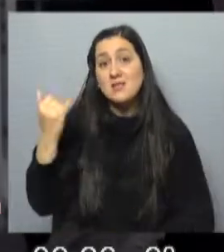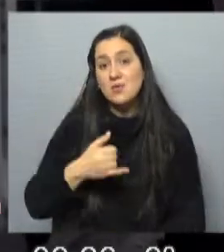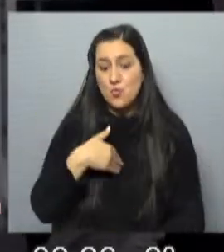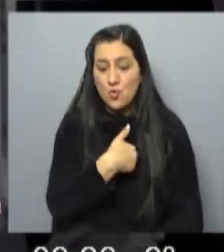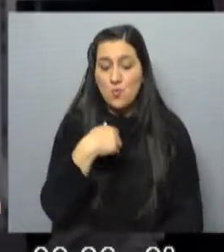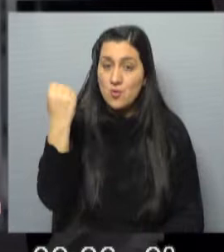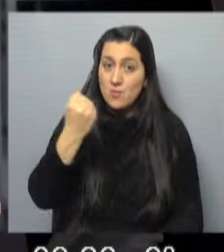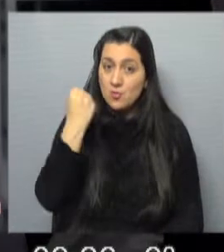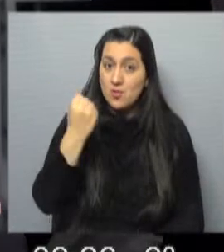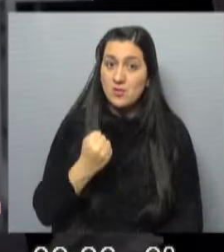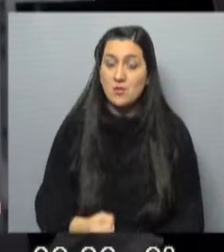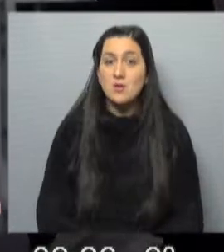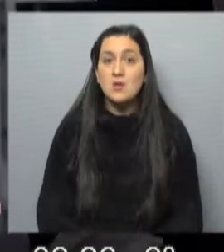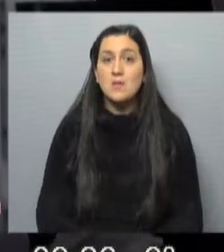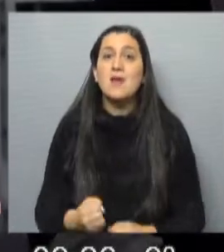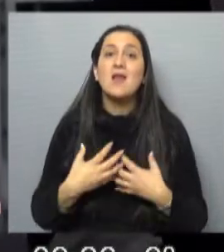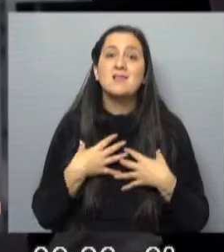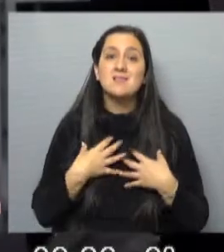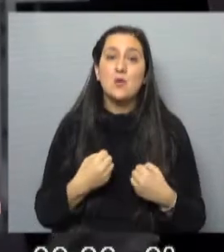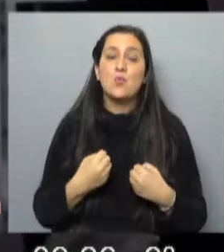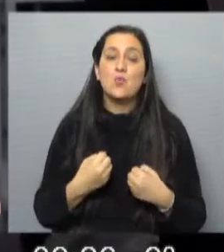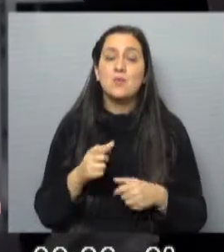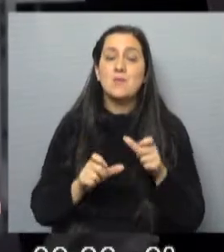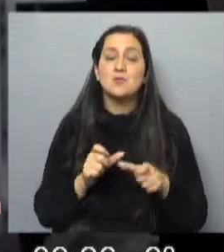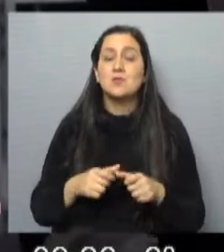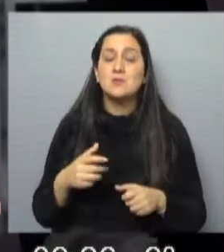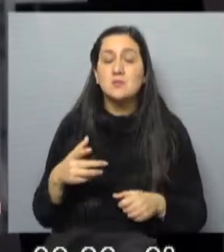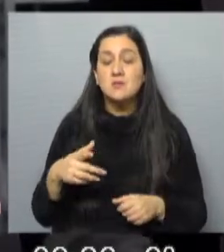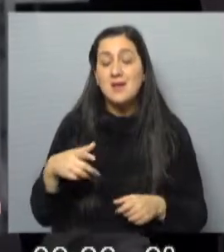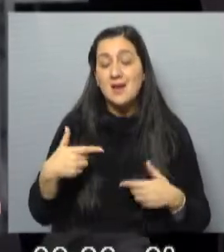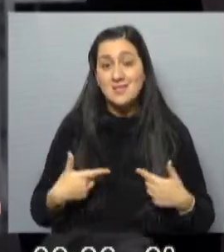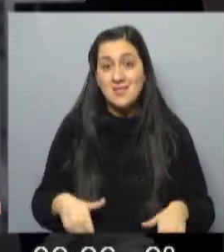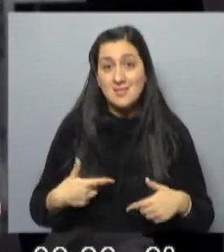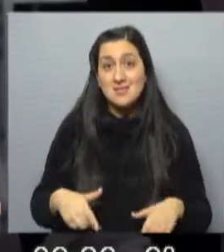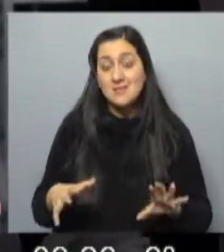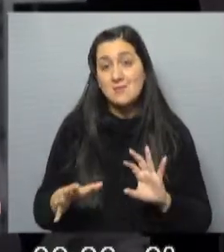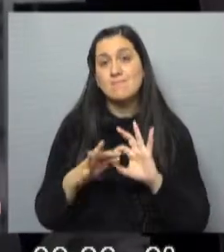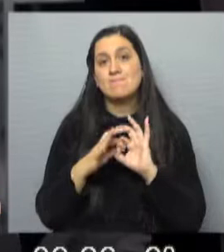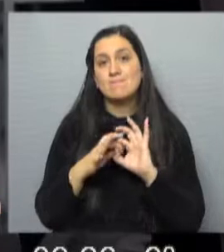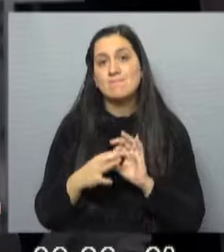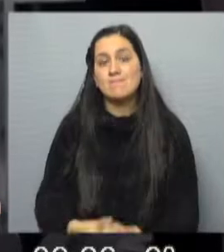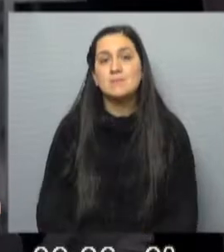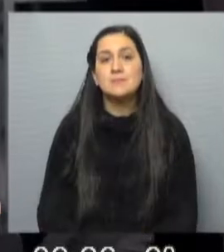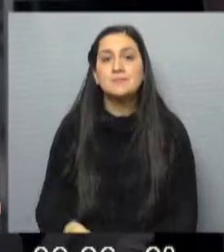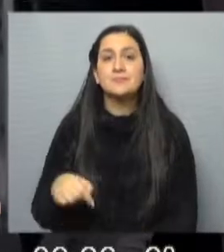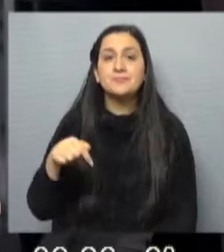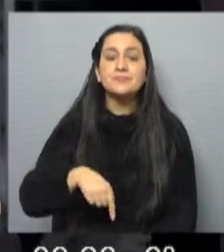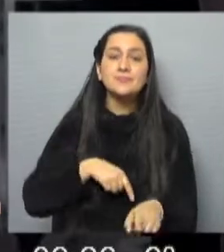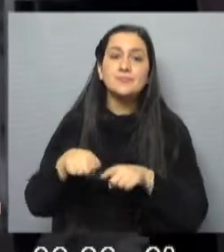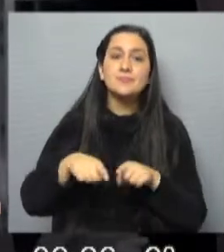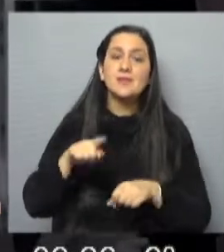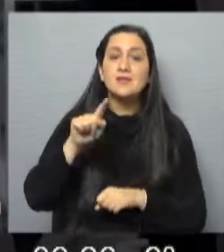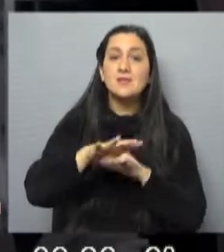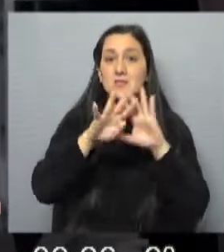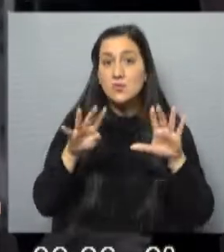muy importante que jugar con la salud del país, y ha encontrado en la Intendencia de Montevideo un gran aliado. Estas carreras, 19 hay